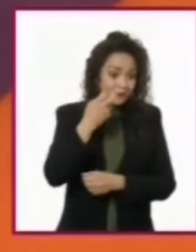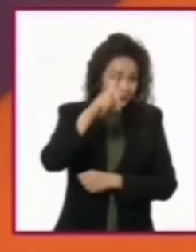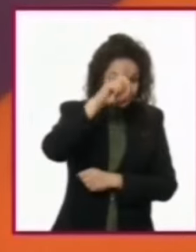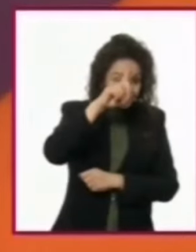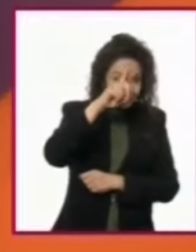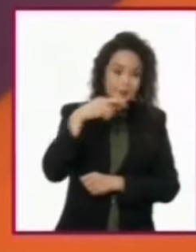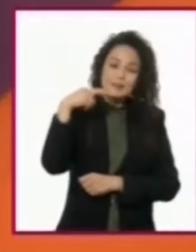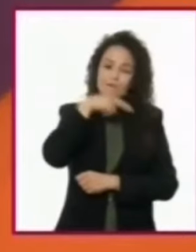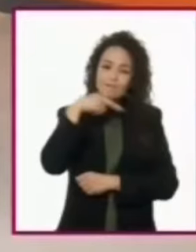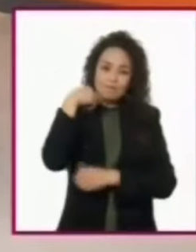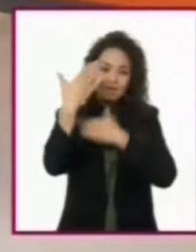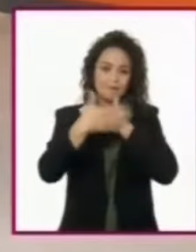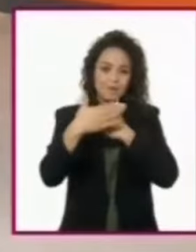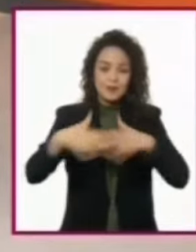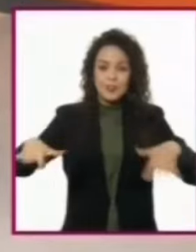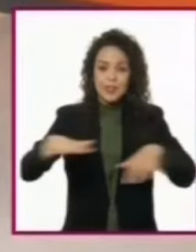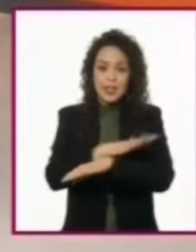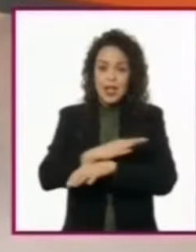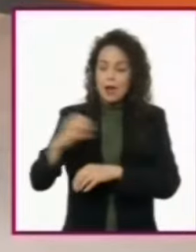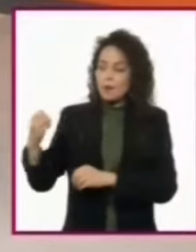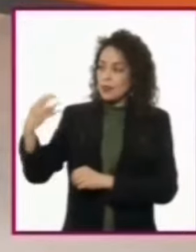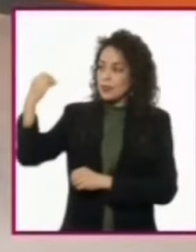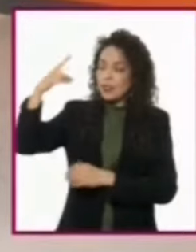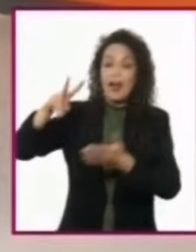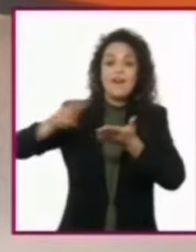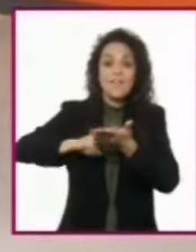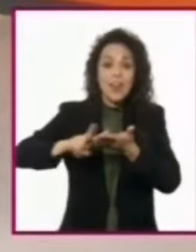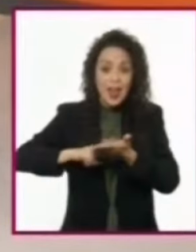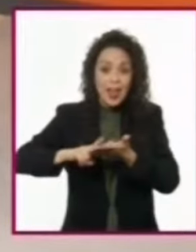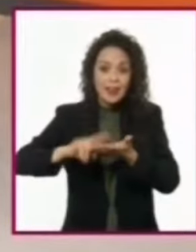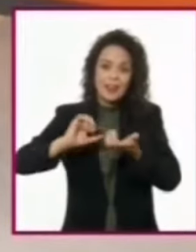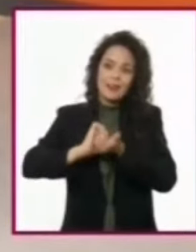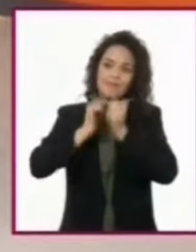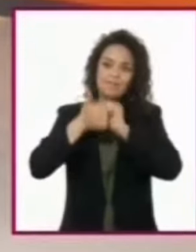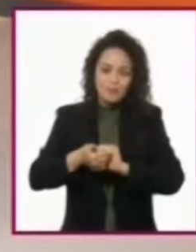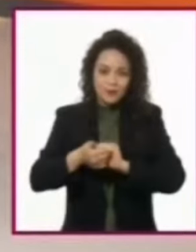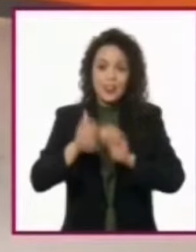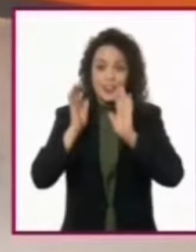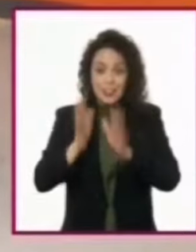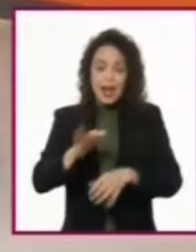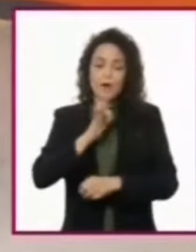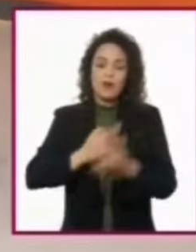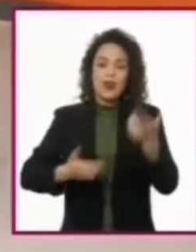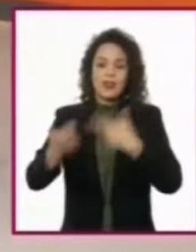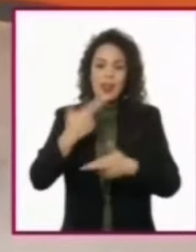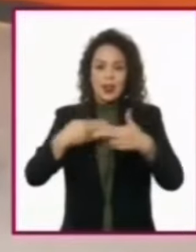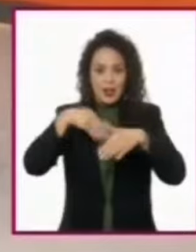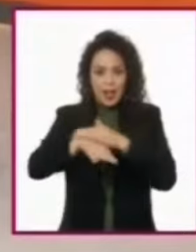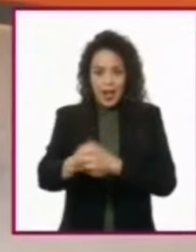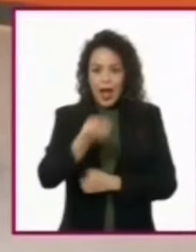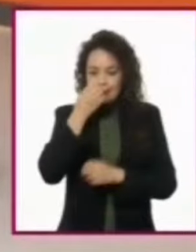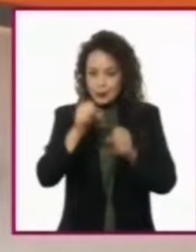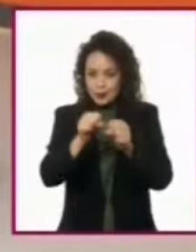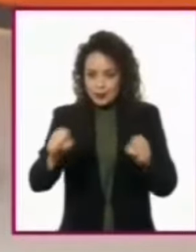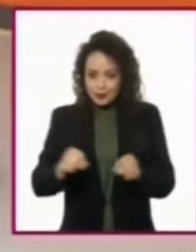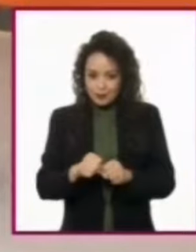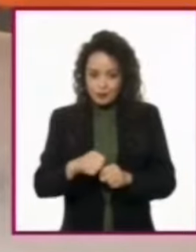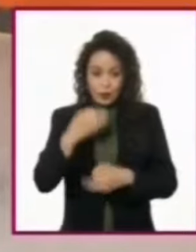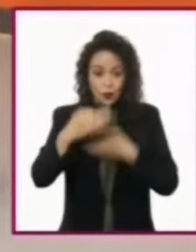pronto alcanzaremos el semáforo verde, lo que nos permitirá regresar a las aulas. Recuerden que si se cuidan ustedes, nos cuidamos